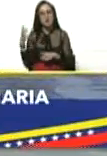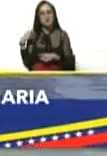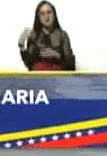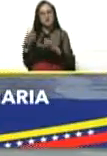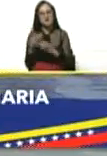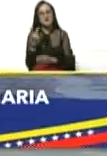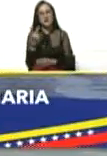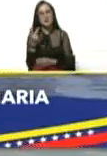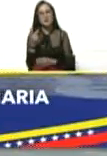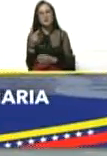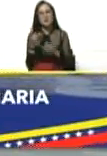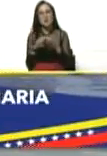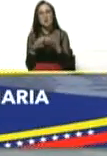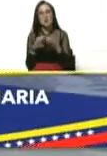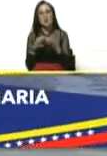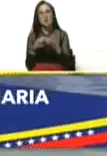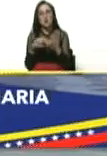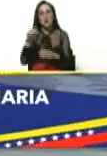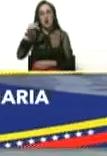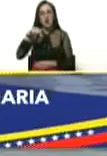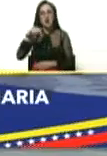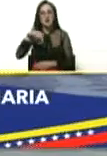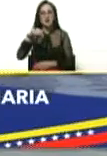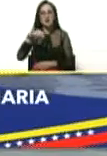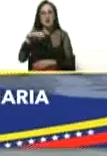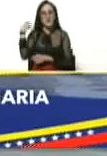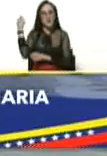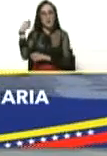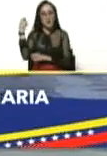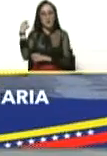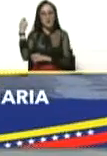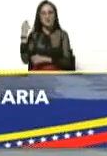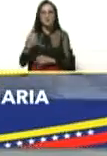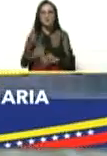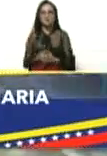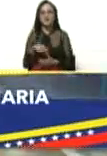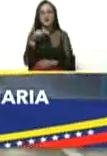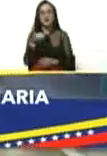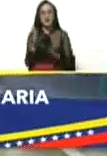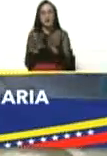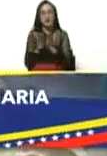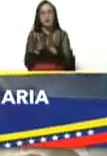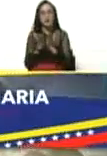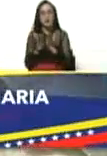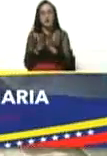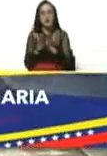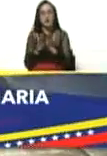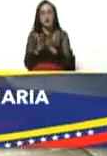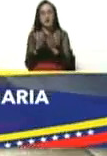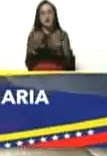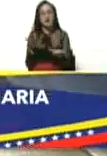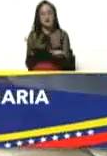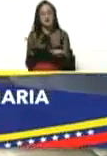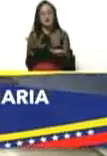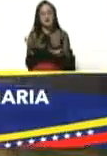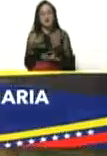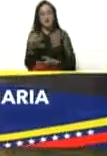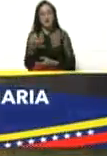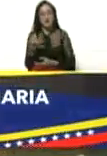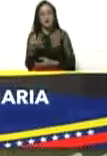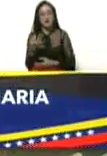segunda brigada fluvial acá en, acantonada en el estado Apure. Esta es una escuela, presidente y pueblo de Venezuela,